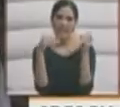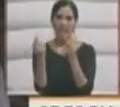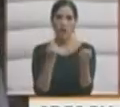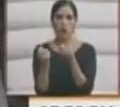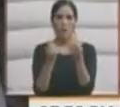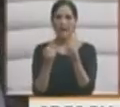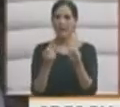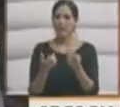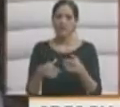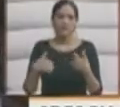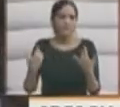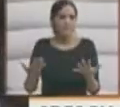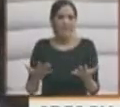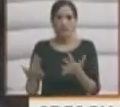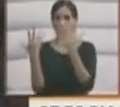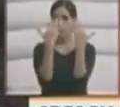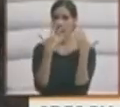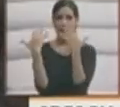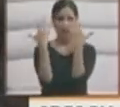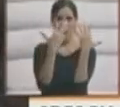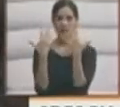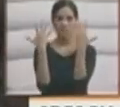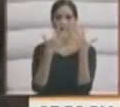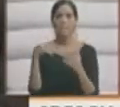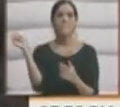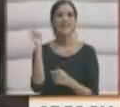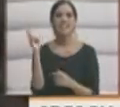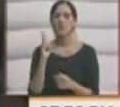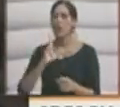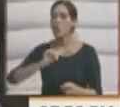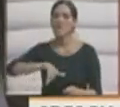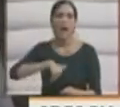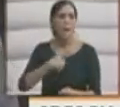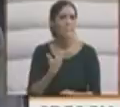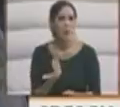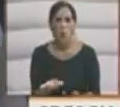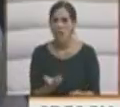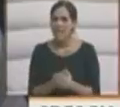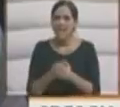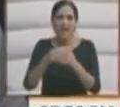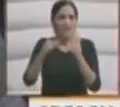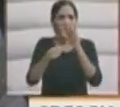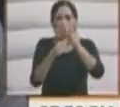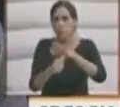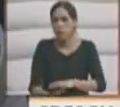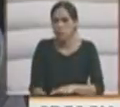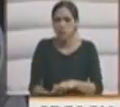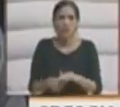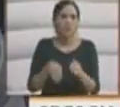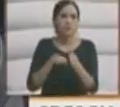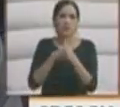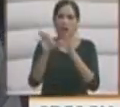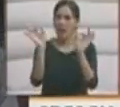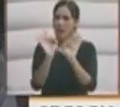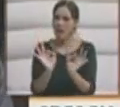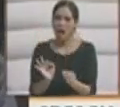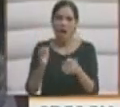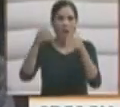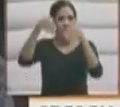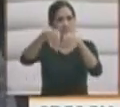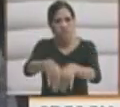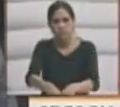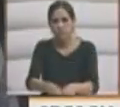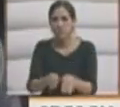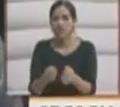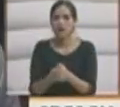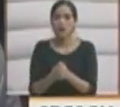bombardeo mediático donde decía que en Venezuela no ibas a poder subsistir, no ibas a poder salir adelante. Y entonces uno